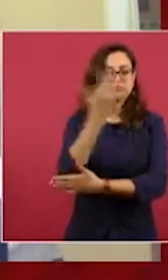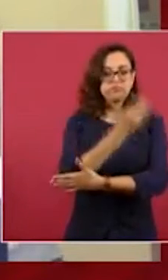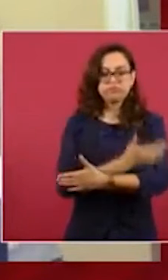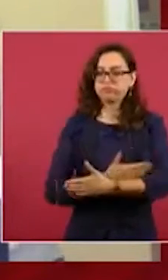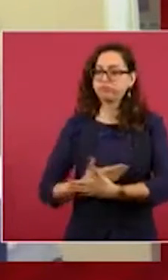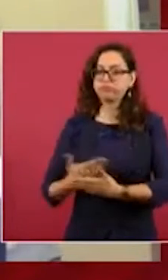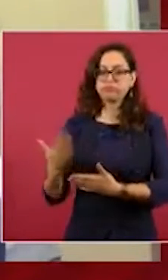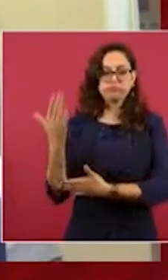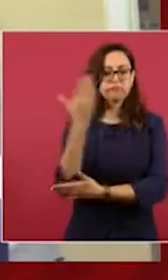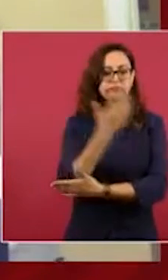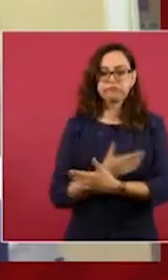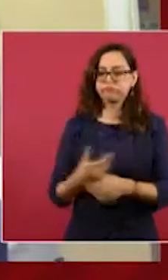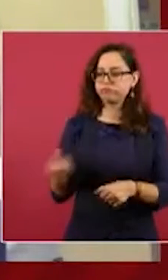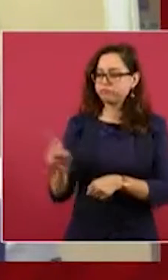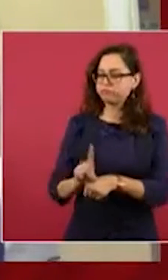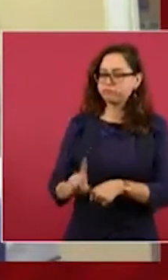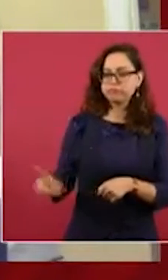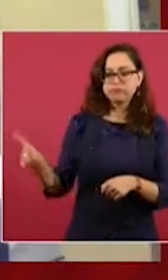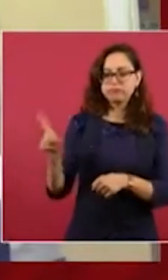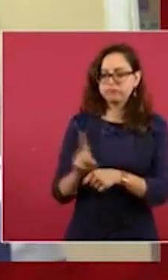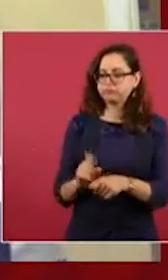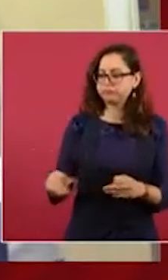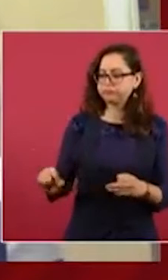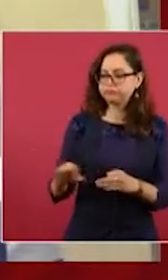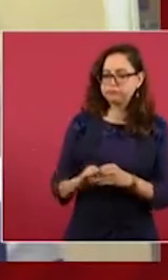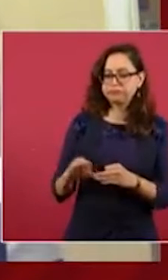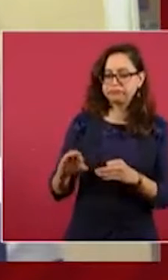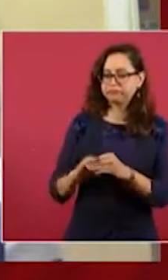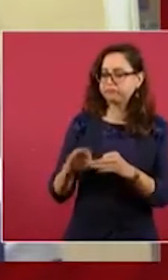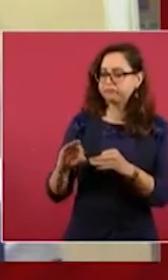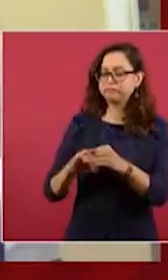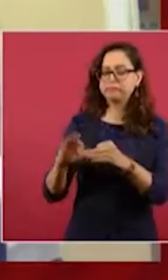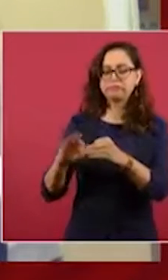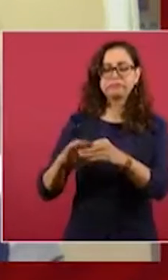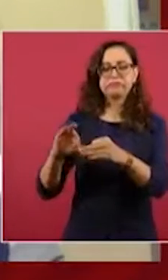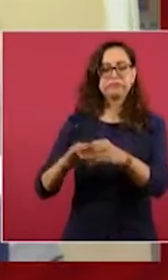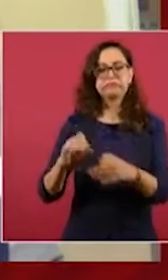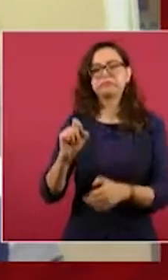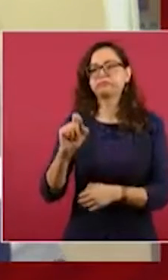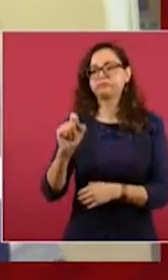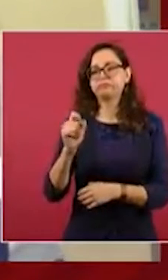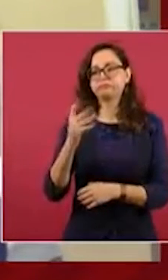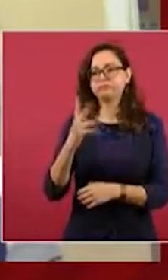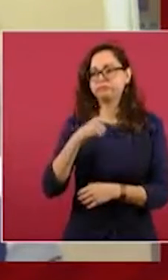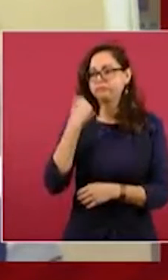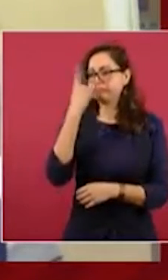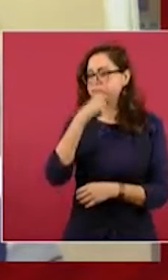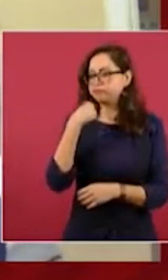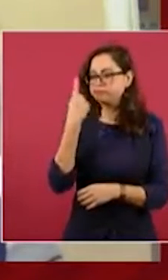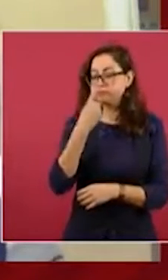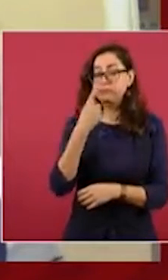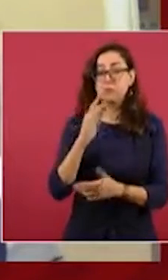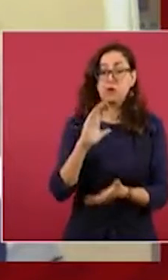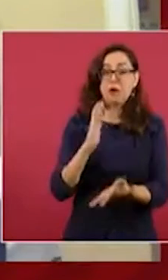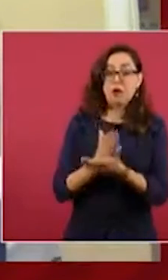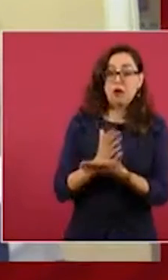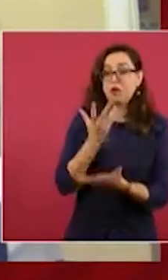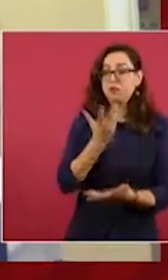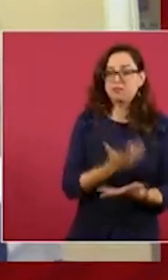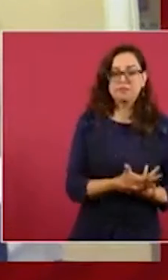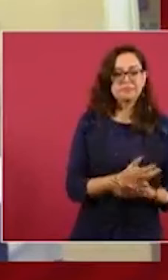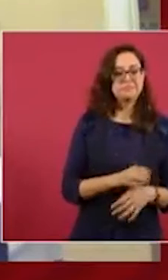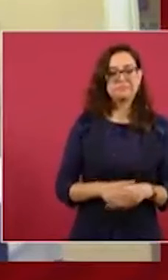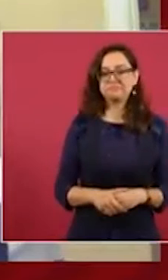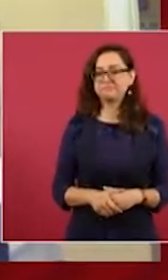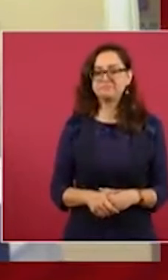Acá el trabajo, señor presidente, informo a todos, a todas, que jamás se suspenden labores. Se trabajan